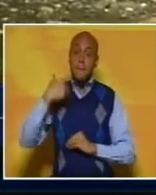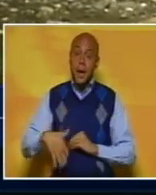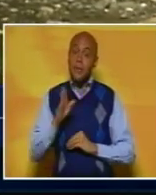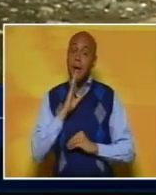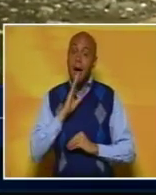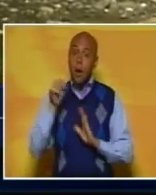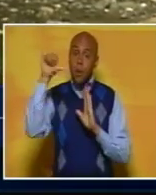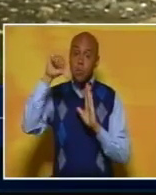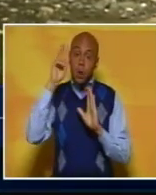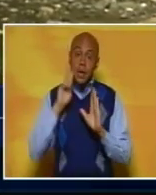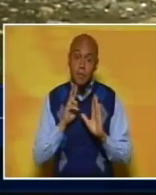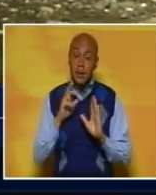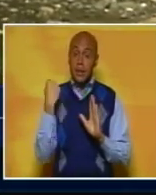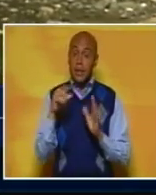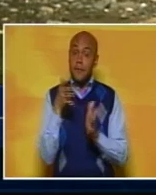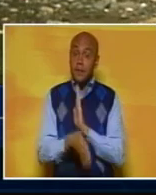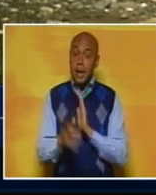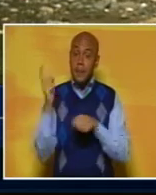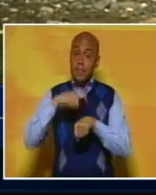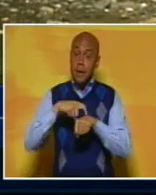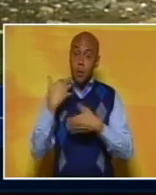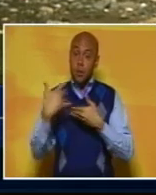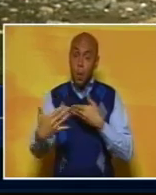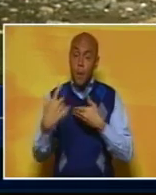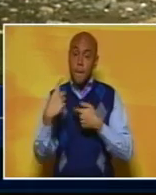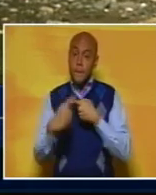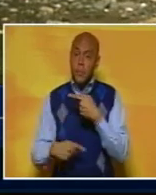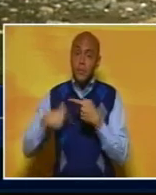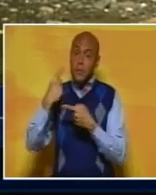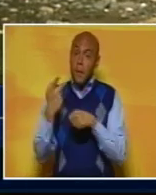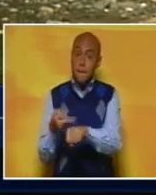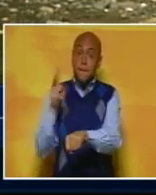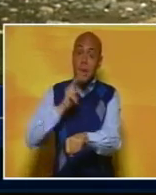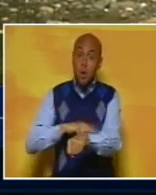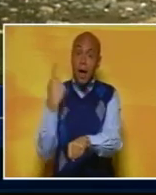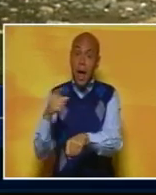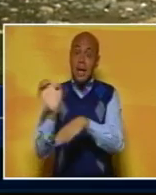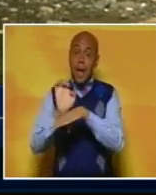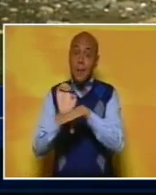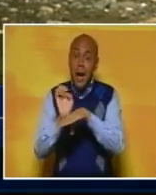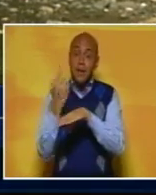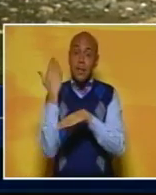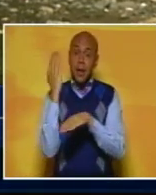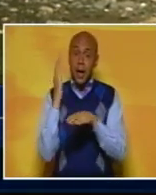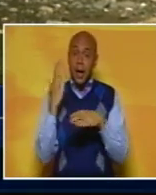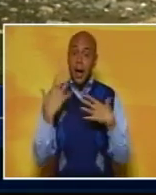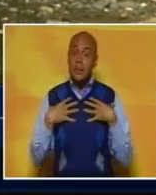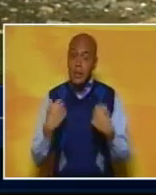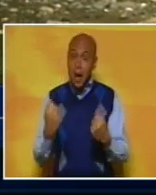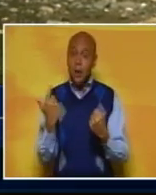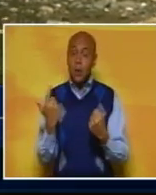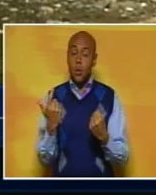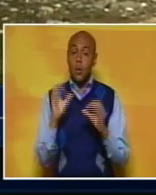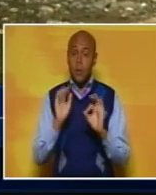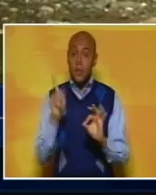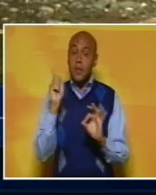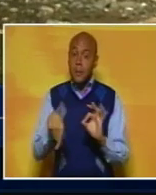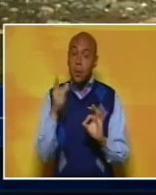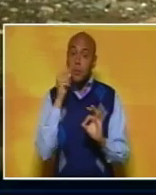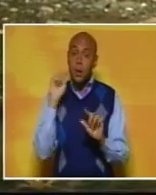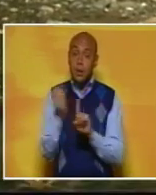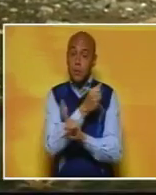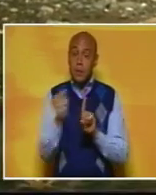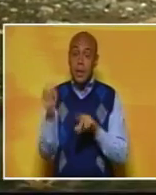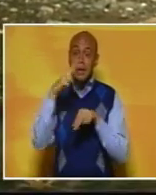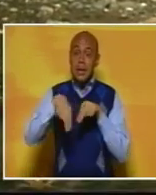agua potable. Situación que con el tiempo se ha convertido en una emergencia sanitaria, afectando a los más vulnerables,